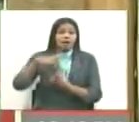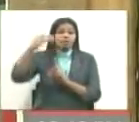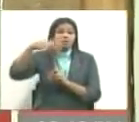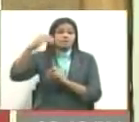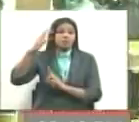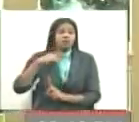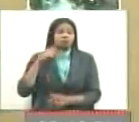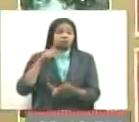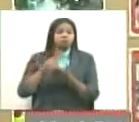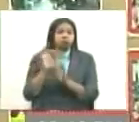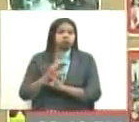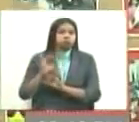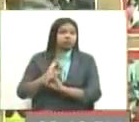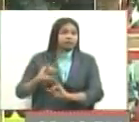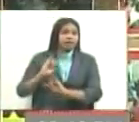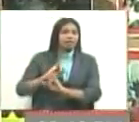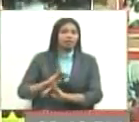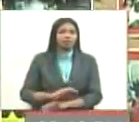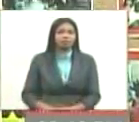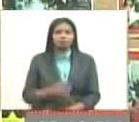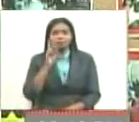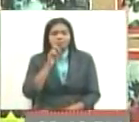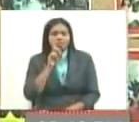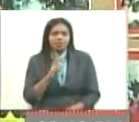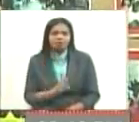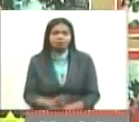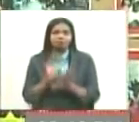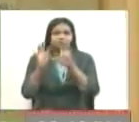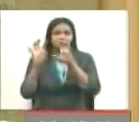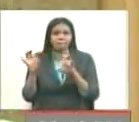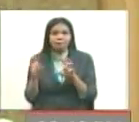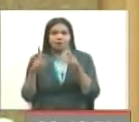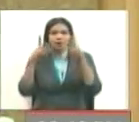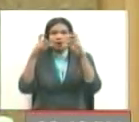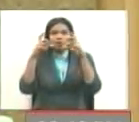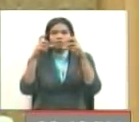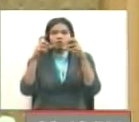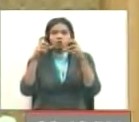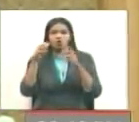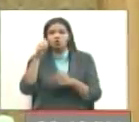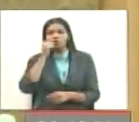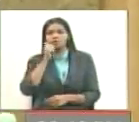No tengo nada que ver. No, mentira, esta foto no es de ese día, esta foto es de la concentración del sábado.